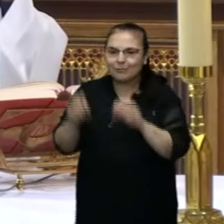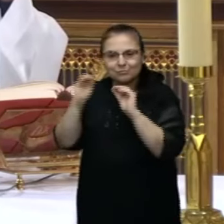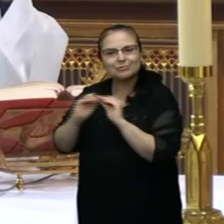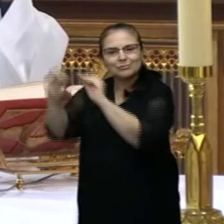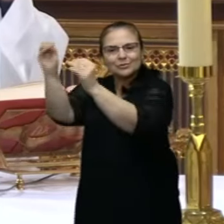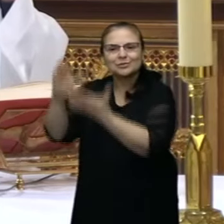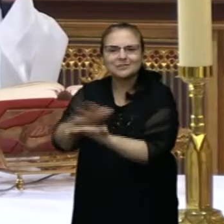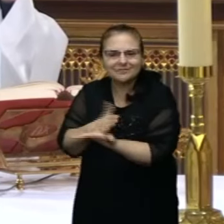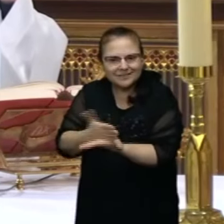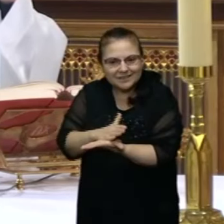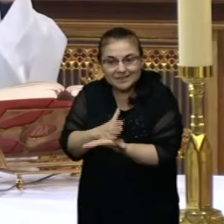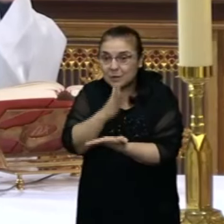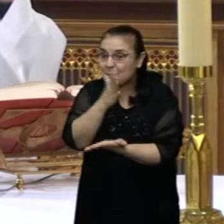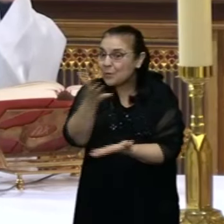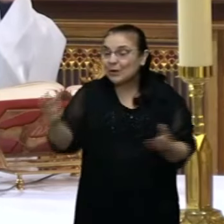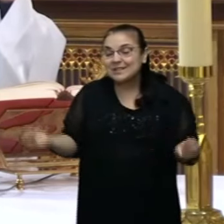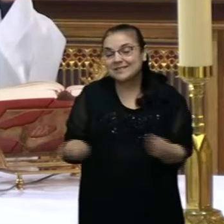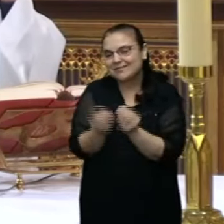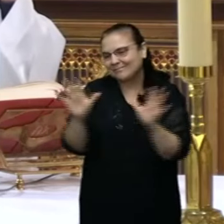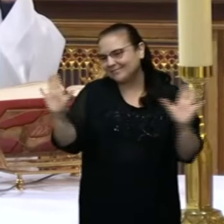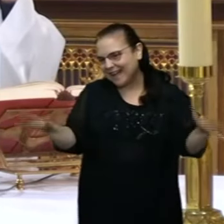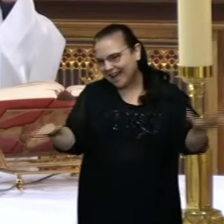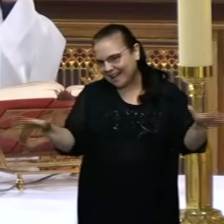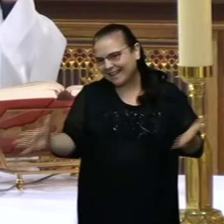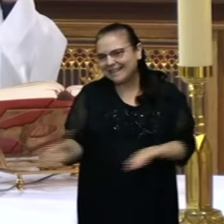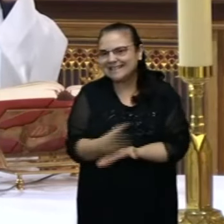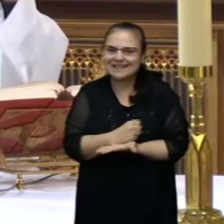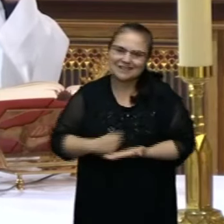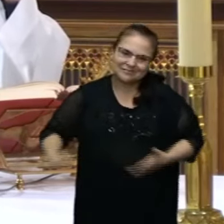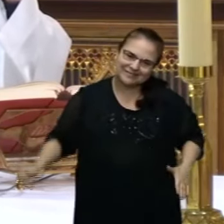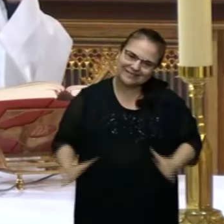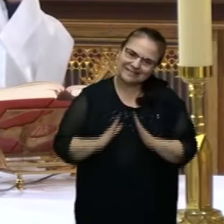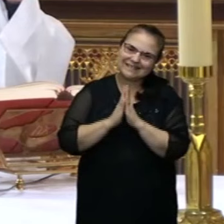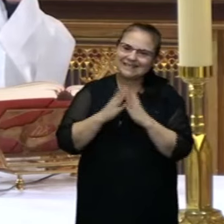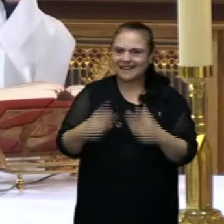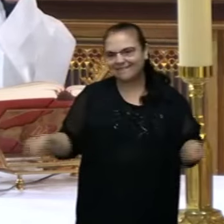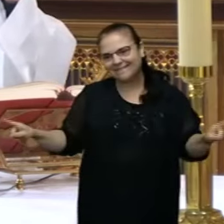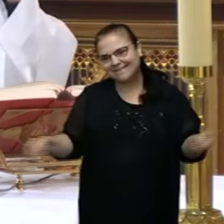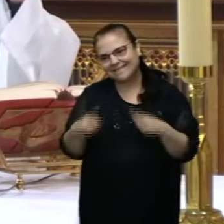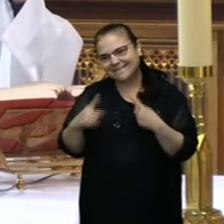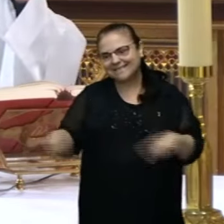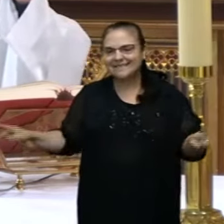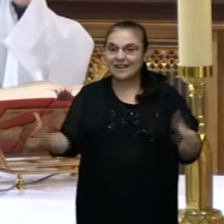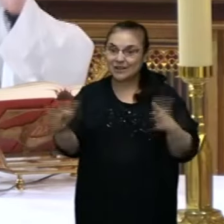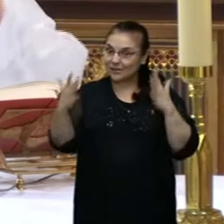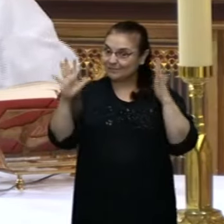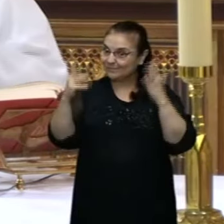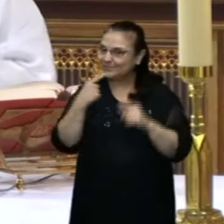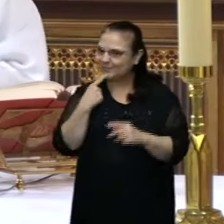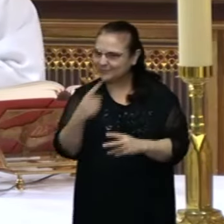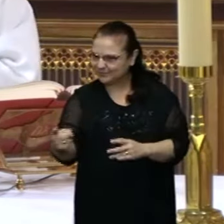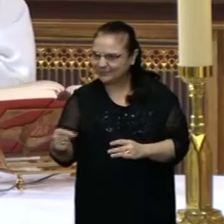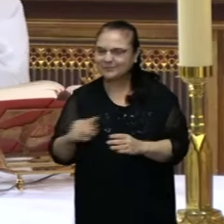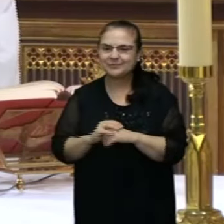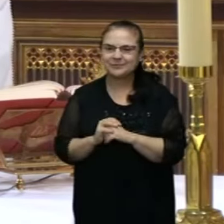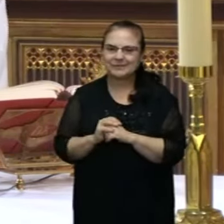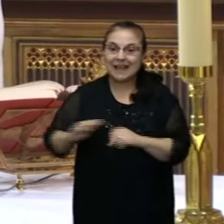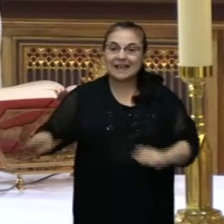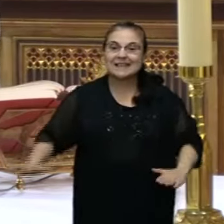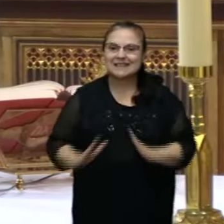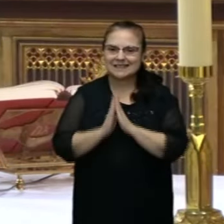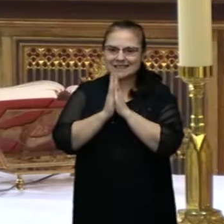intercesión. Por eso, con los ángeles y con la multitud de los santos, te cantamos el himno de alabanza, diciendo sin